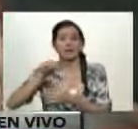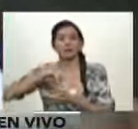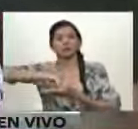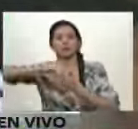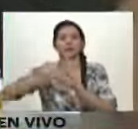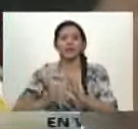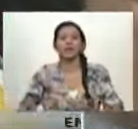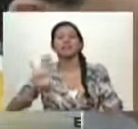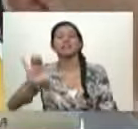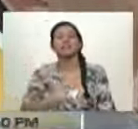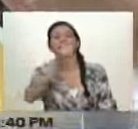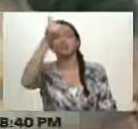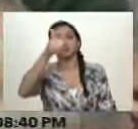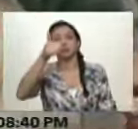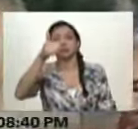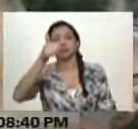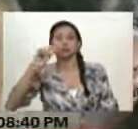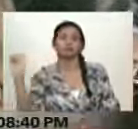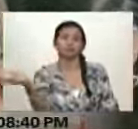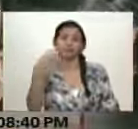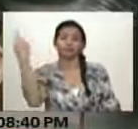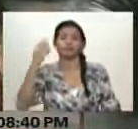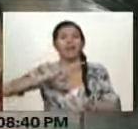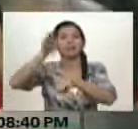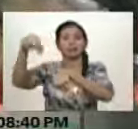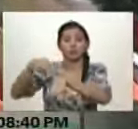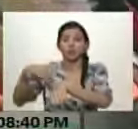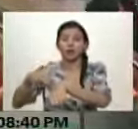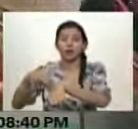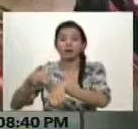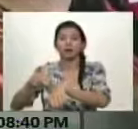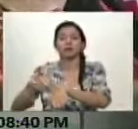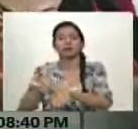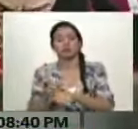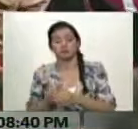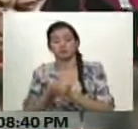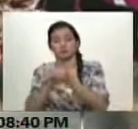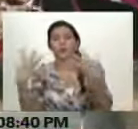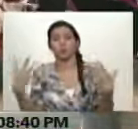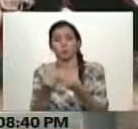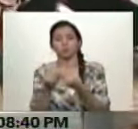dirección democrática colectiva a nivel nacional de nuestro partido.